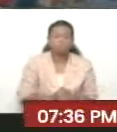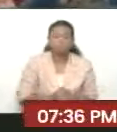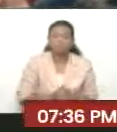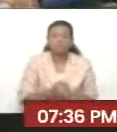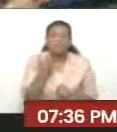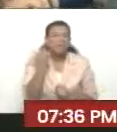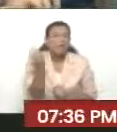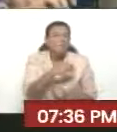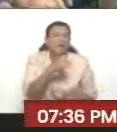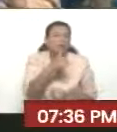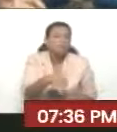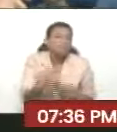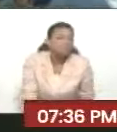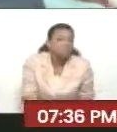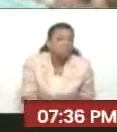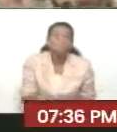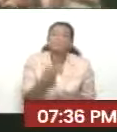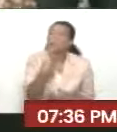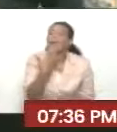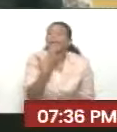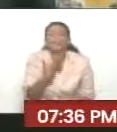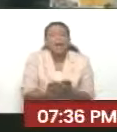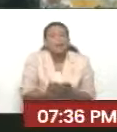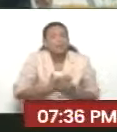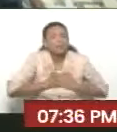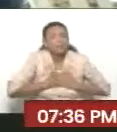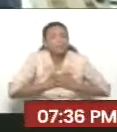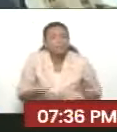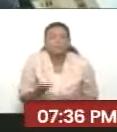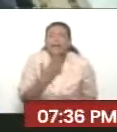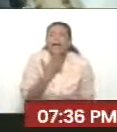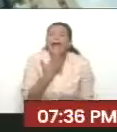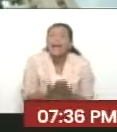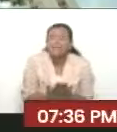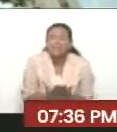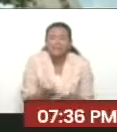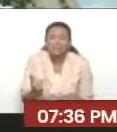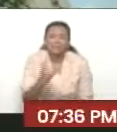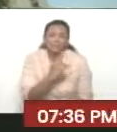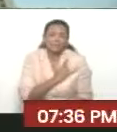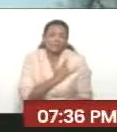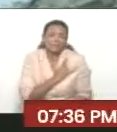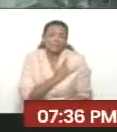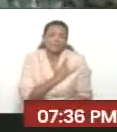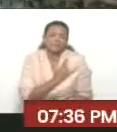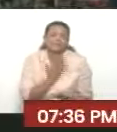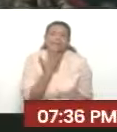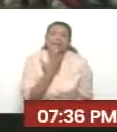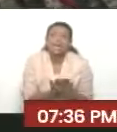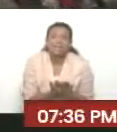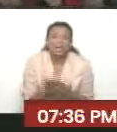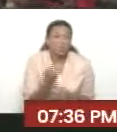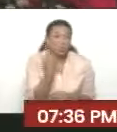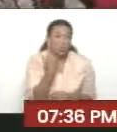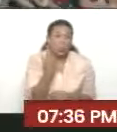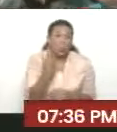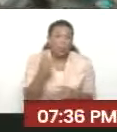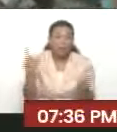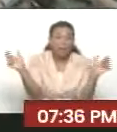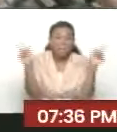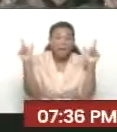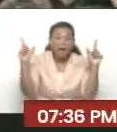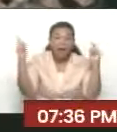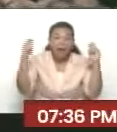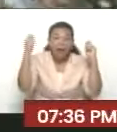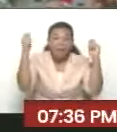¿Qué más voy a decir? Gracias por tanto amor. Y otra cosa, no se trajeron el afiche, Héctor.